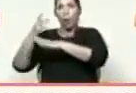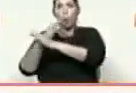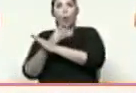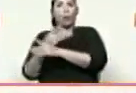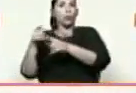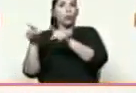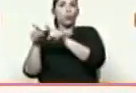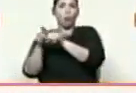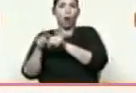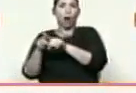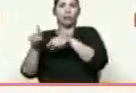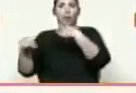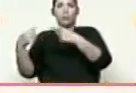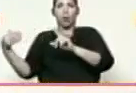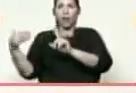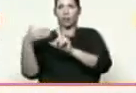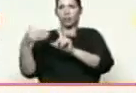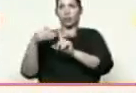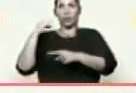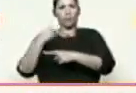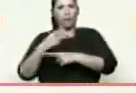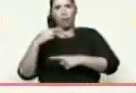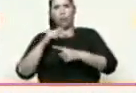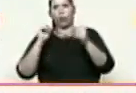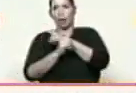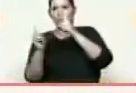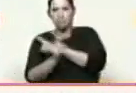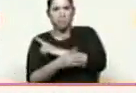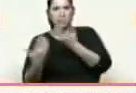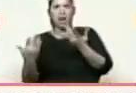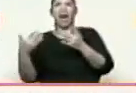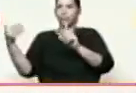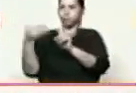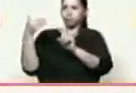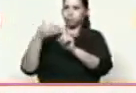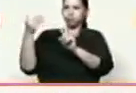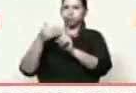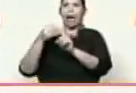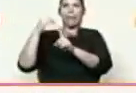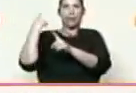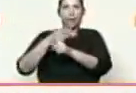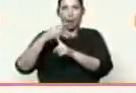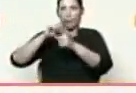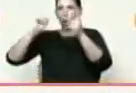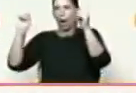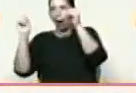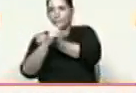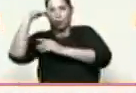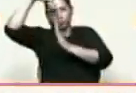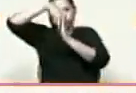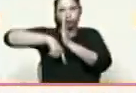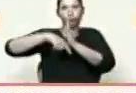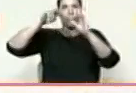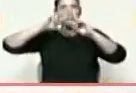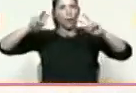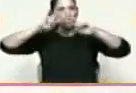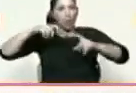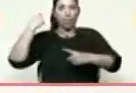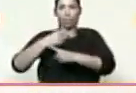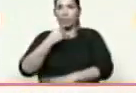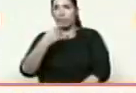facilita. Tenemos que cambiarle. Por eso cada agresión implica cambio, implica profundizar. ¿Qué es lo que ha hecho el presidente